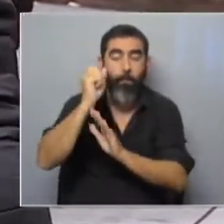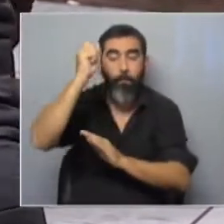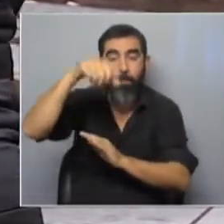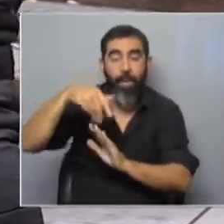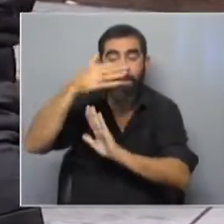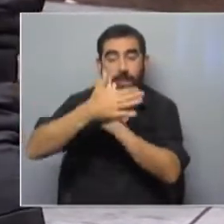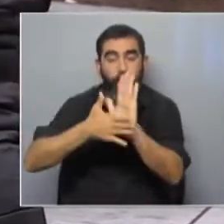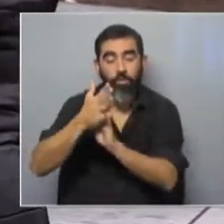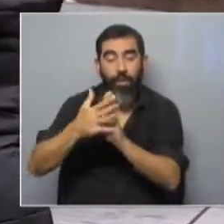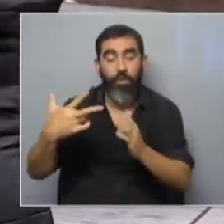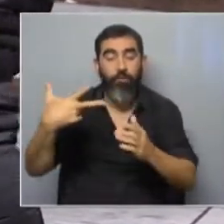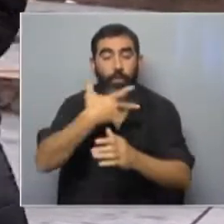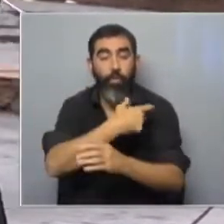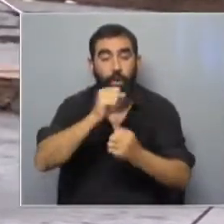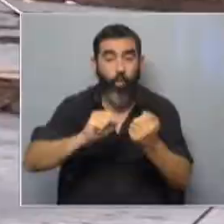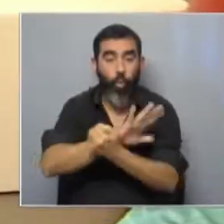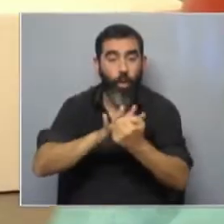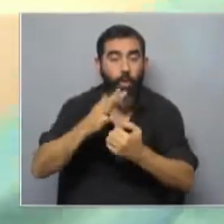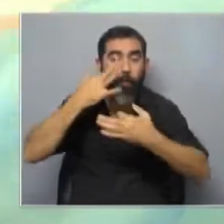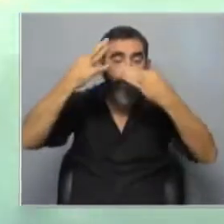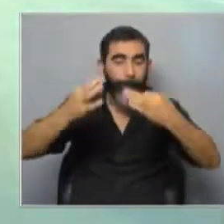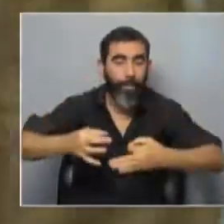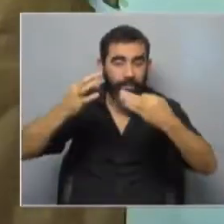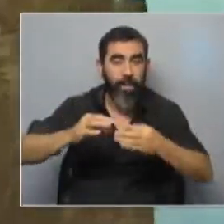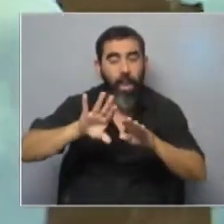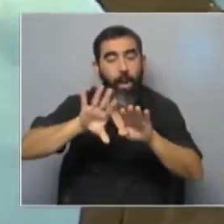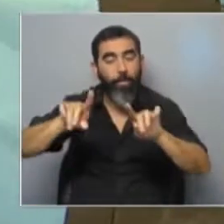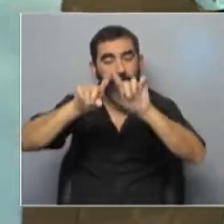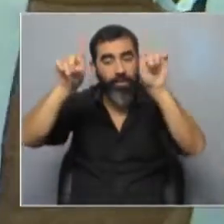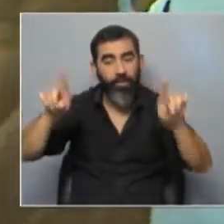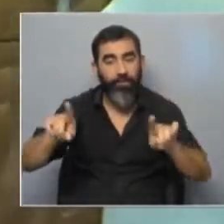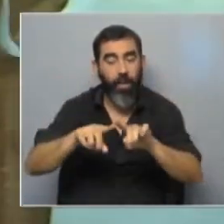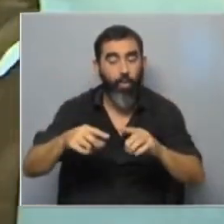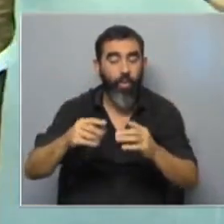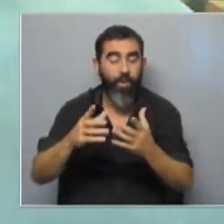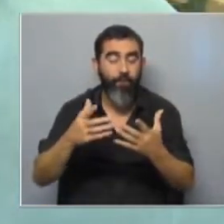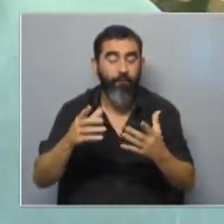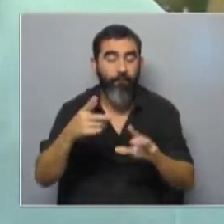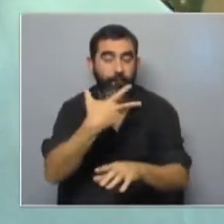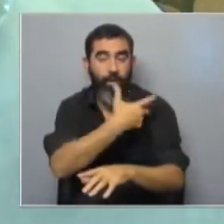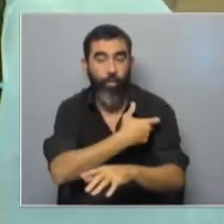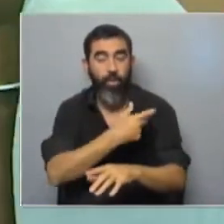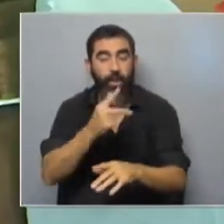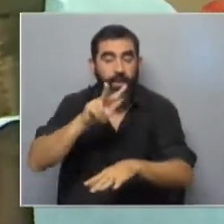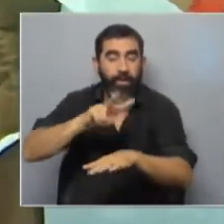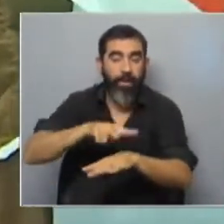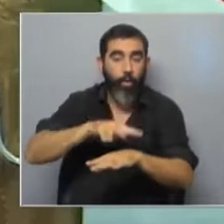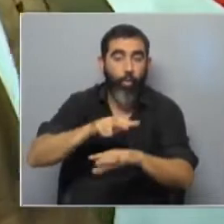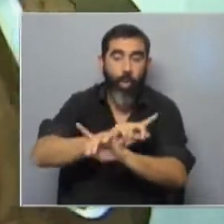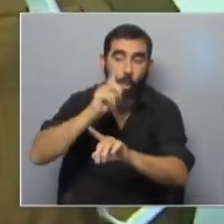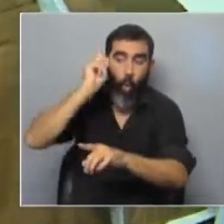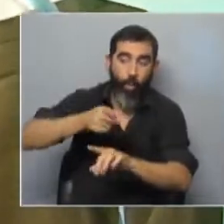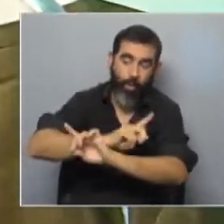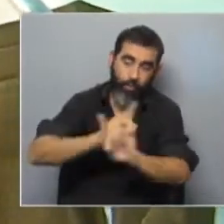de Vacunación contra COVID, fue como un plan especial aparte del certificado de esquema de vacunación, como una vacuna recomendada y no como una vacuna